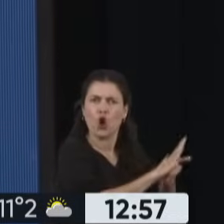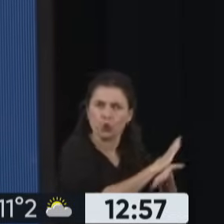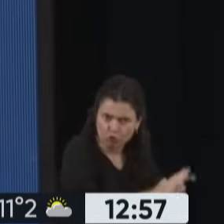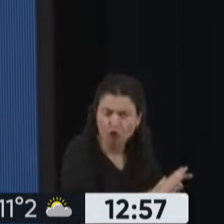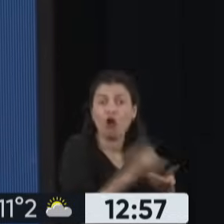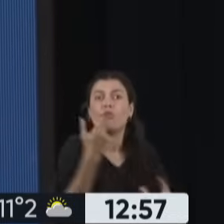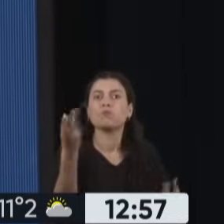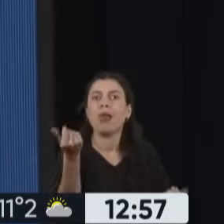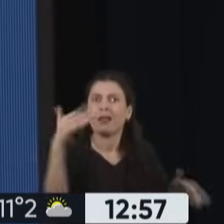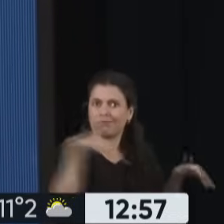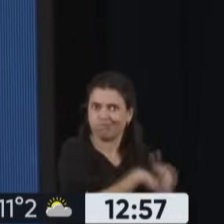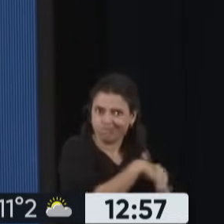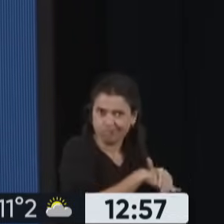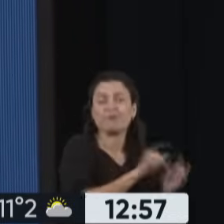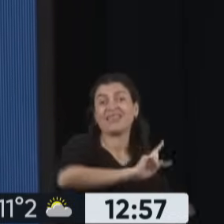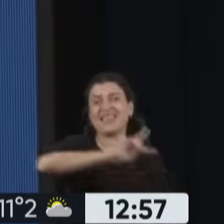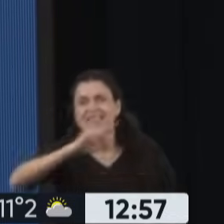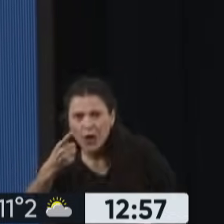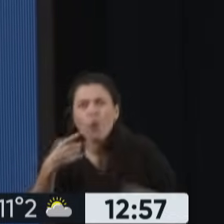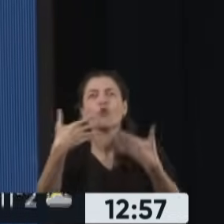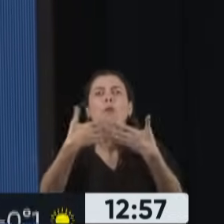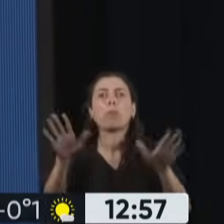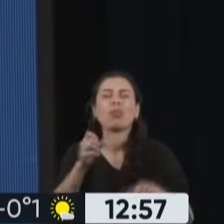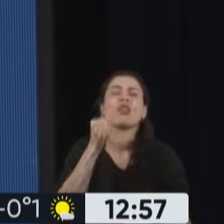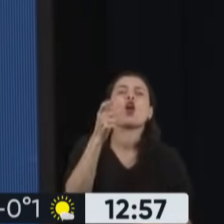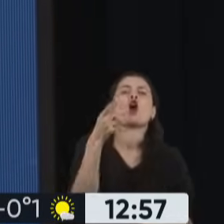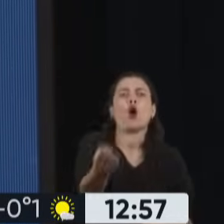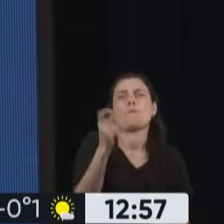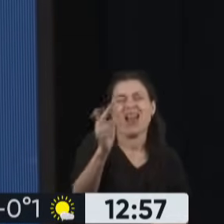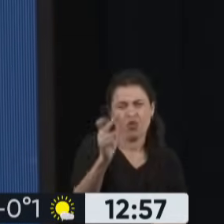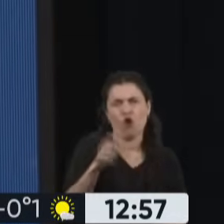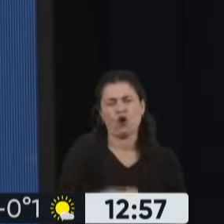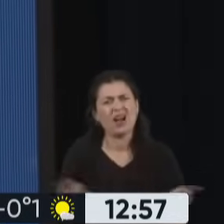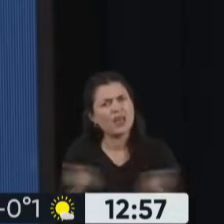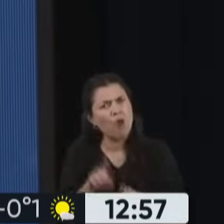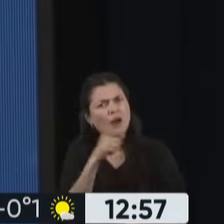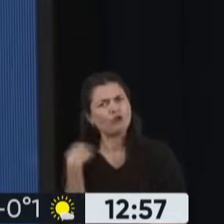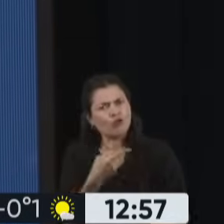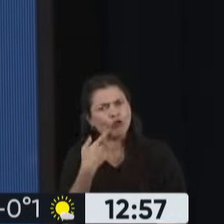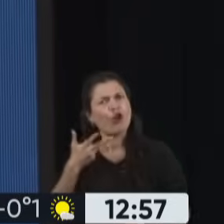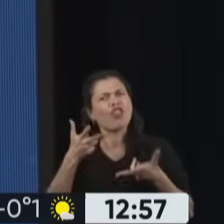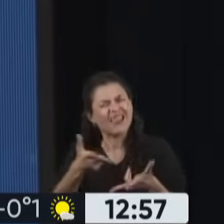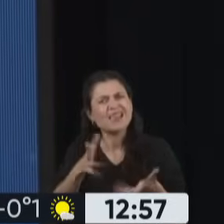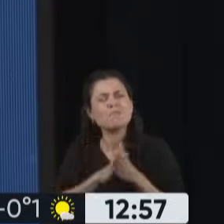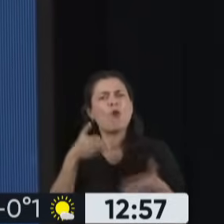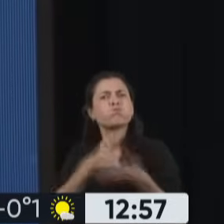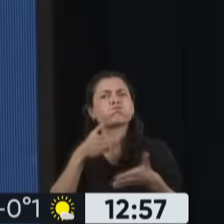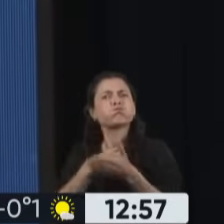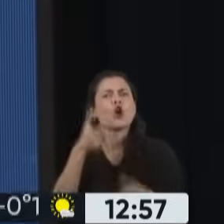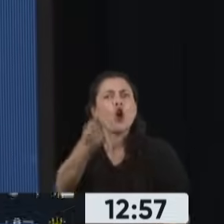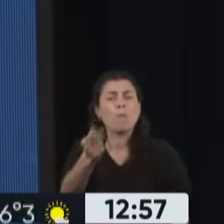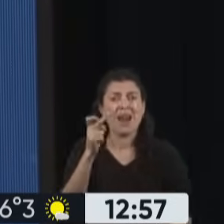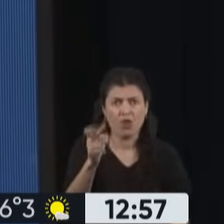cepo. Es más, nosotros habíamos dicho que de cualquier manera el cepo se terminaba el 31